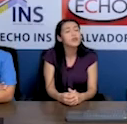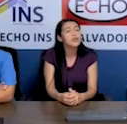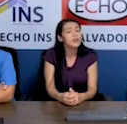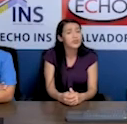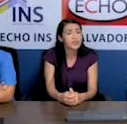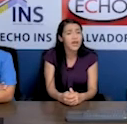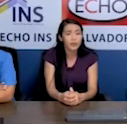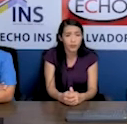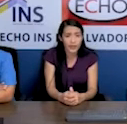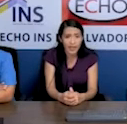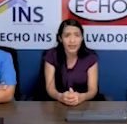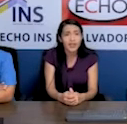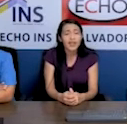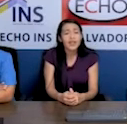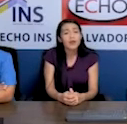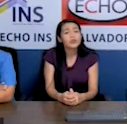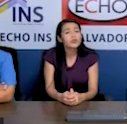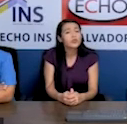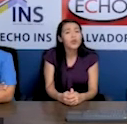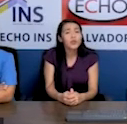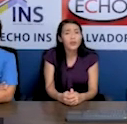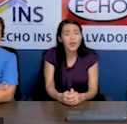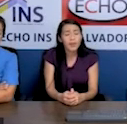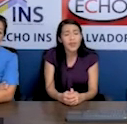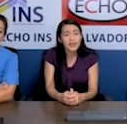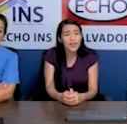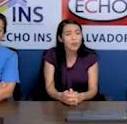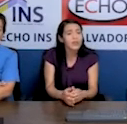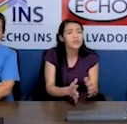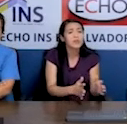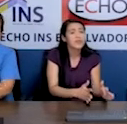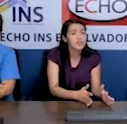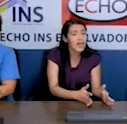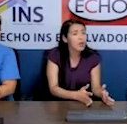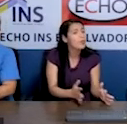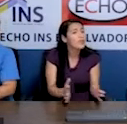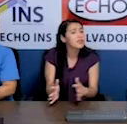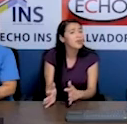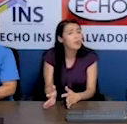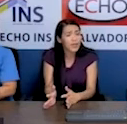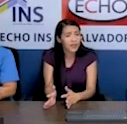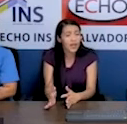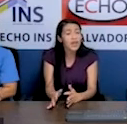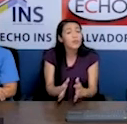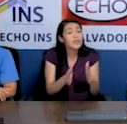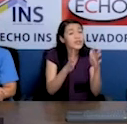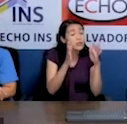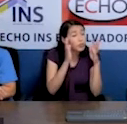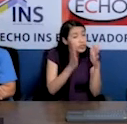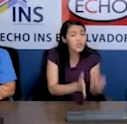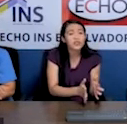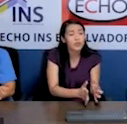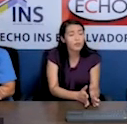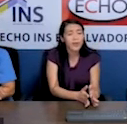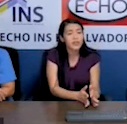causen carcinomatosis abdominal. La obstrucción maligna puede ser parcial o puede ser completa, puede